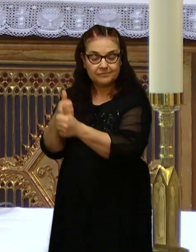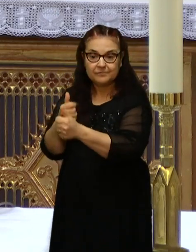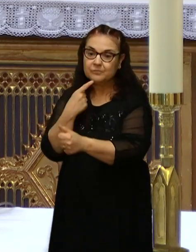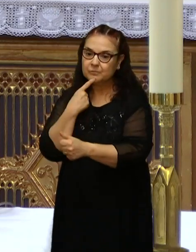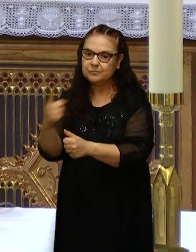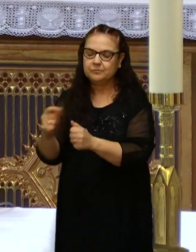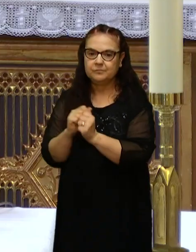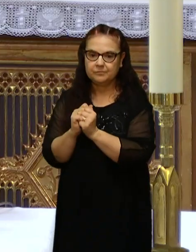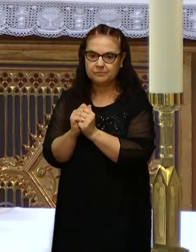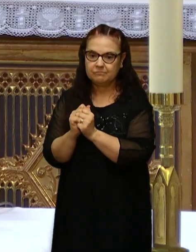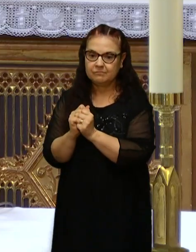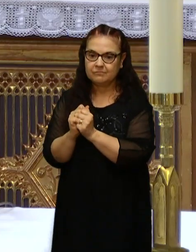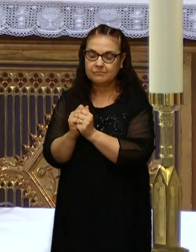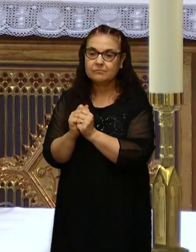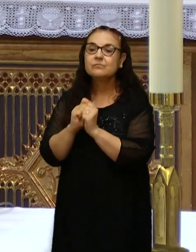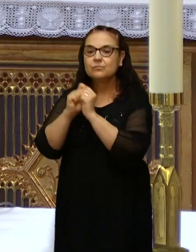sus discípulos diciendo: